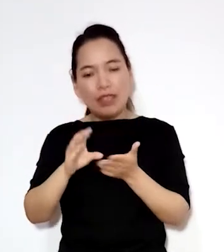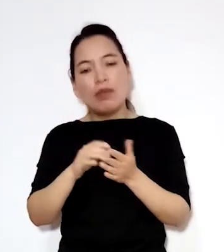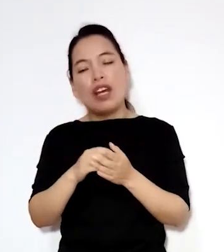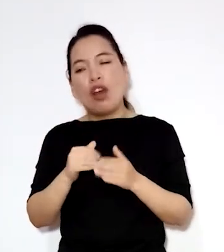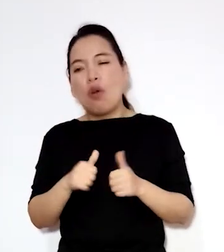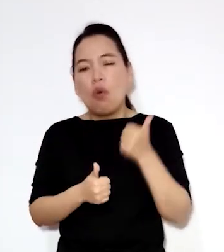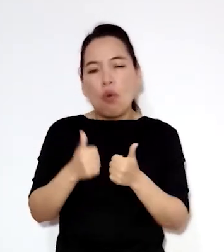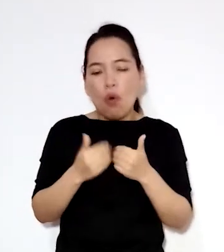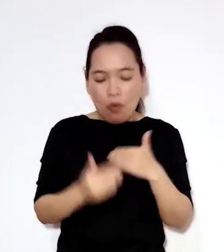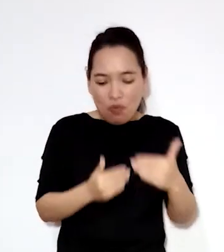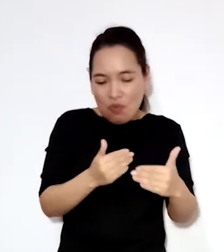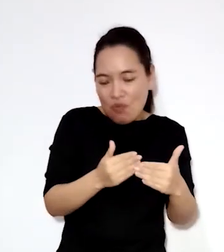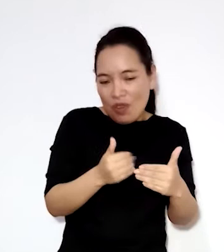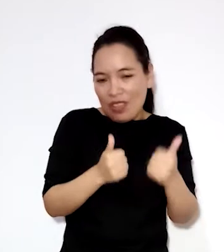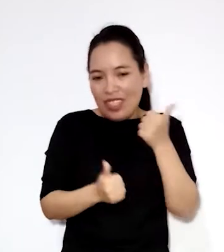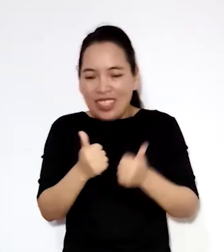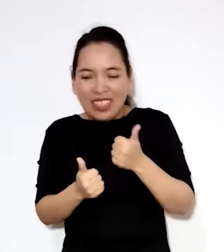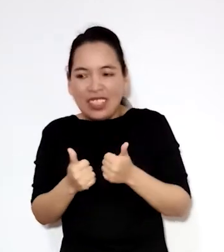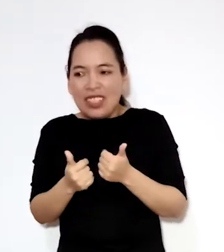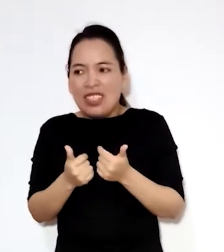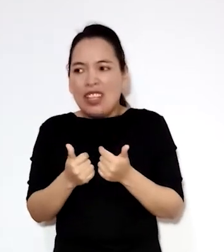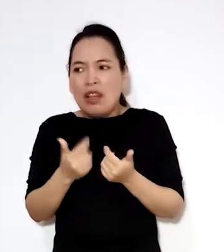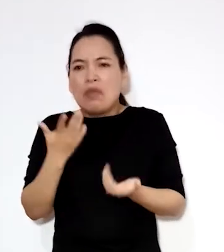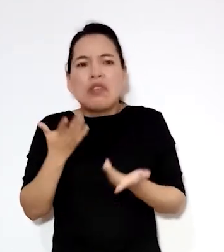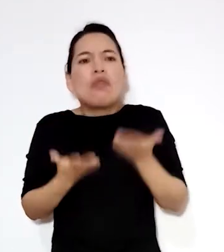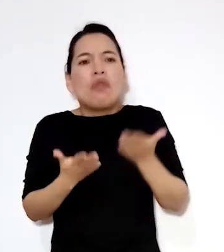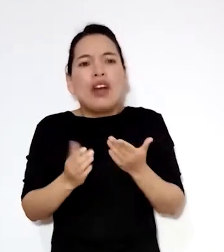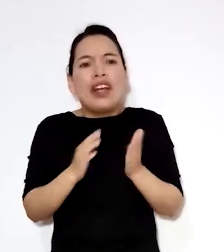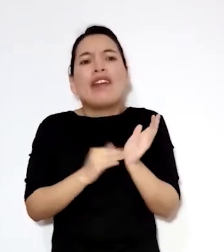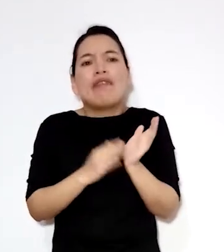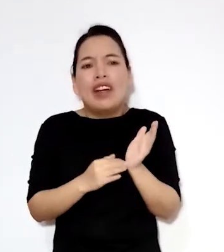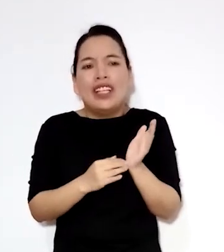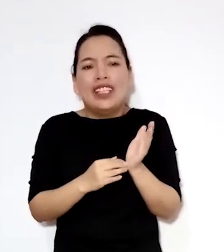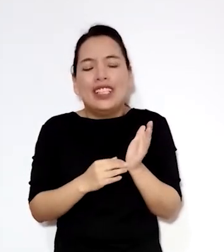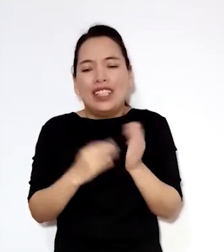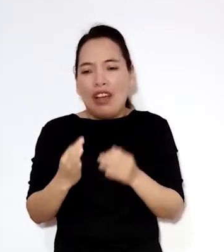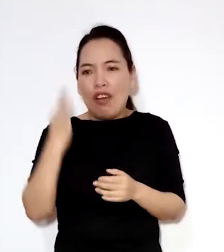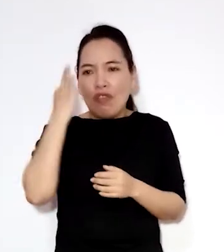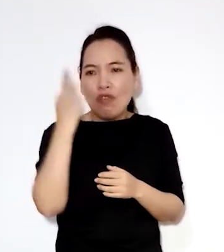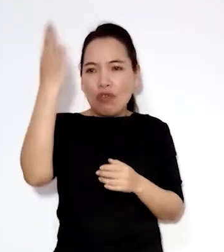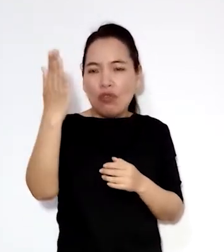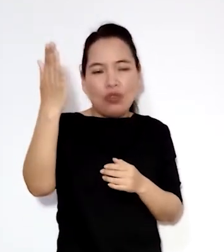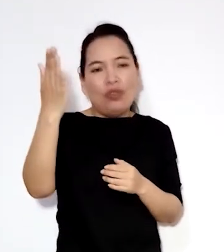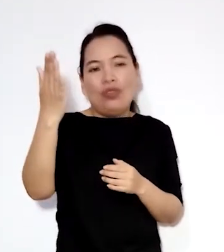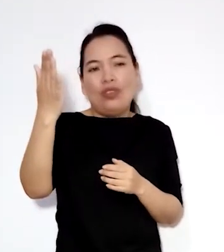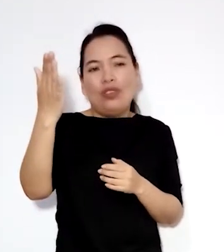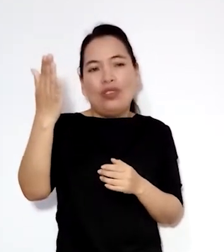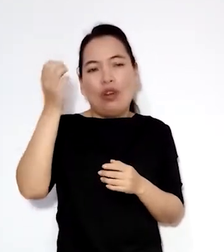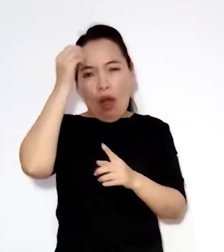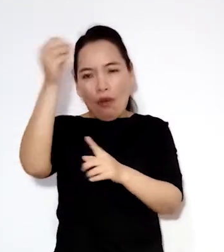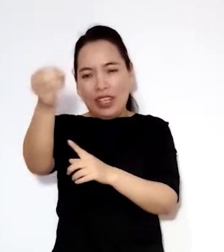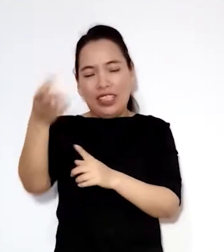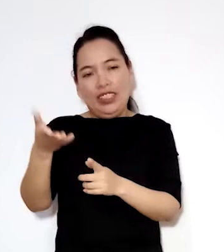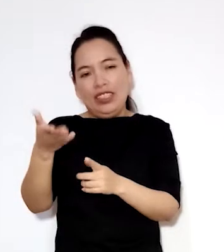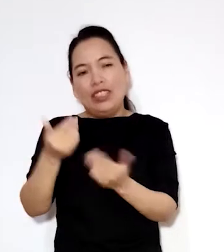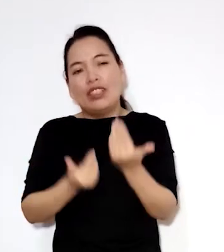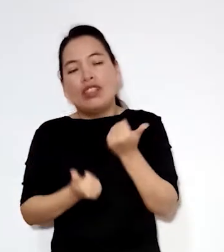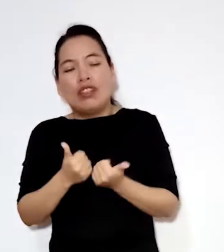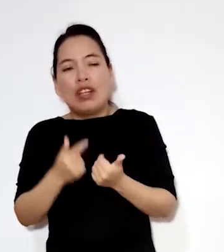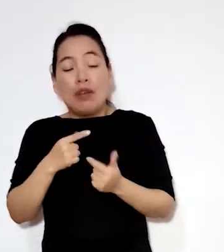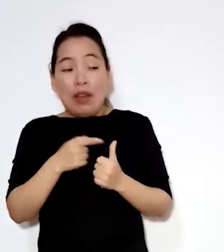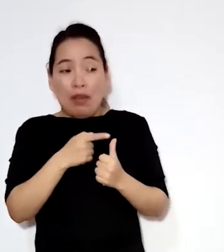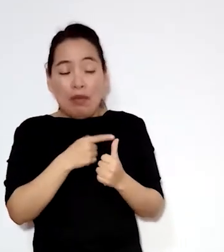de cómo desde la adopción de la convención estamos viendo nosotros el trabajo que se está realizando en educación, cuáles son